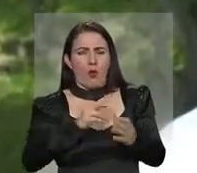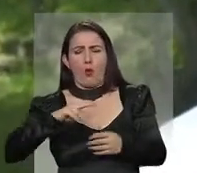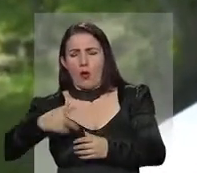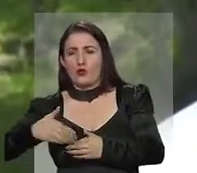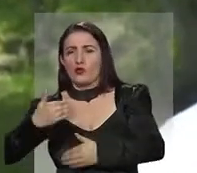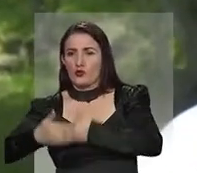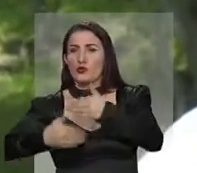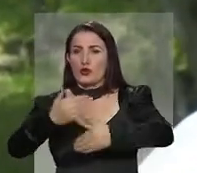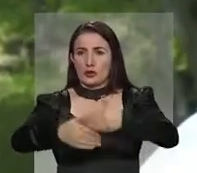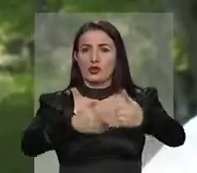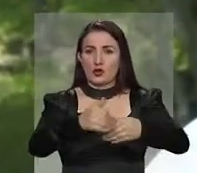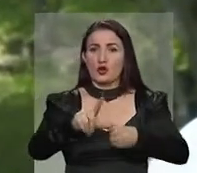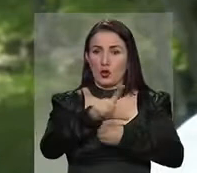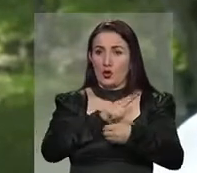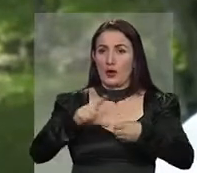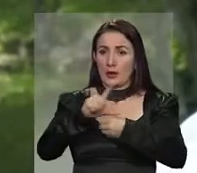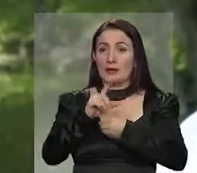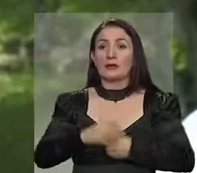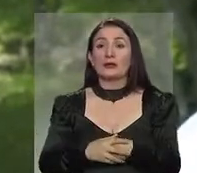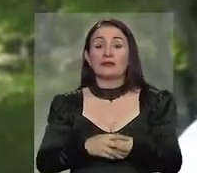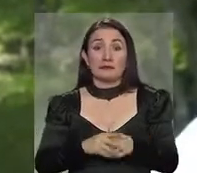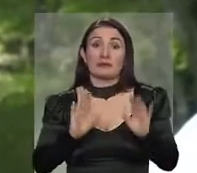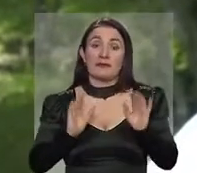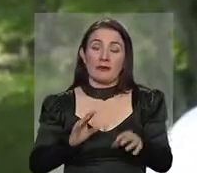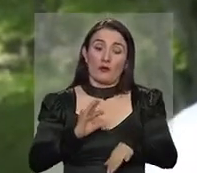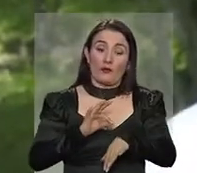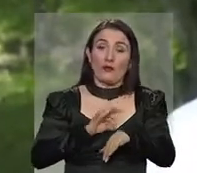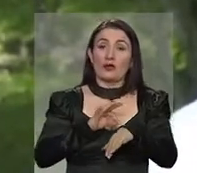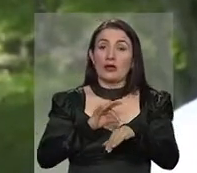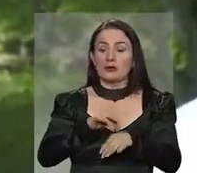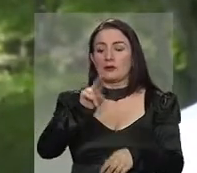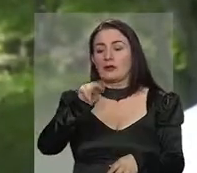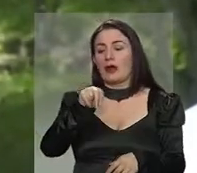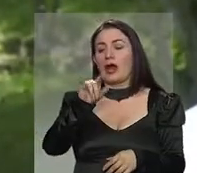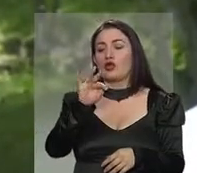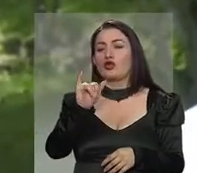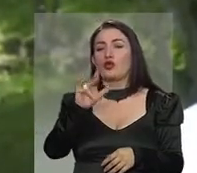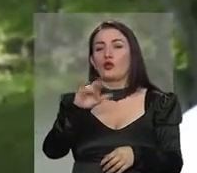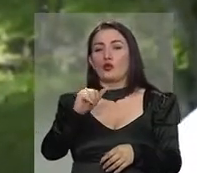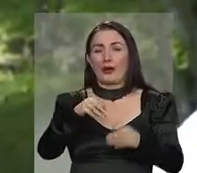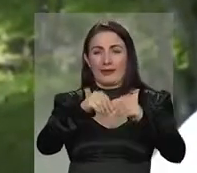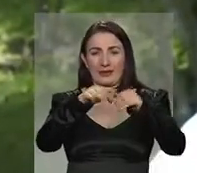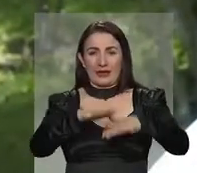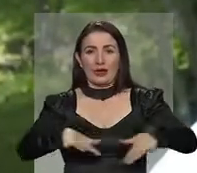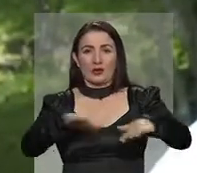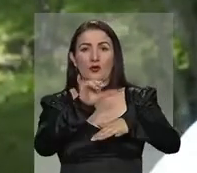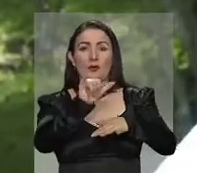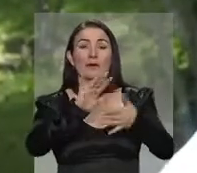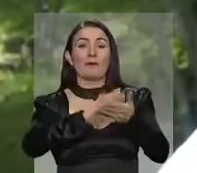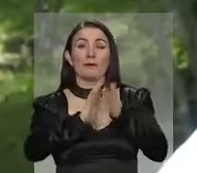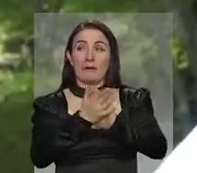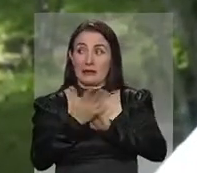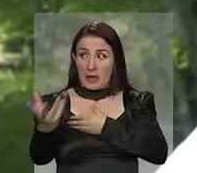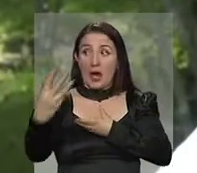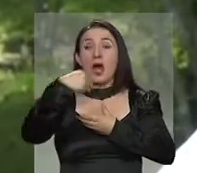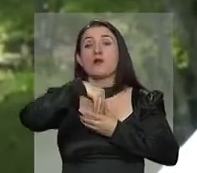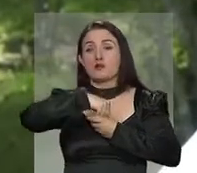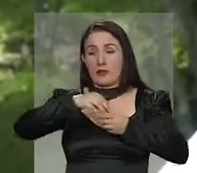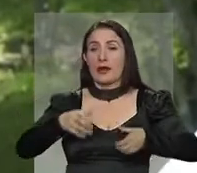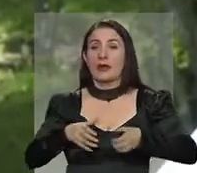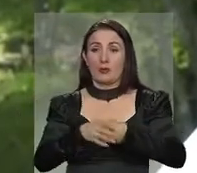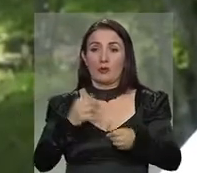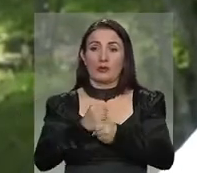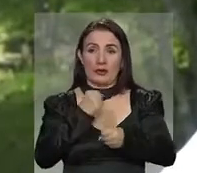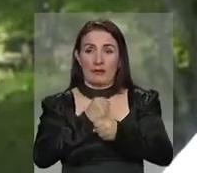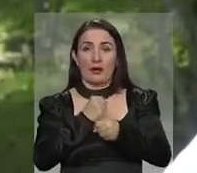procesos colectivos de la localidad y Fundación Natura, Territorio y Paz es la que me acogió como parte de ese equipo de